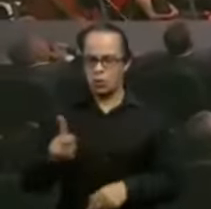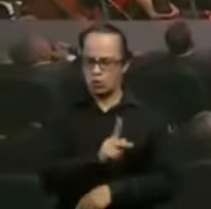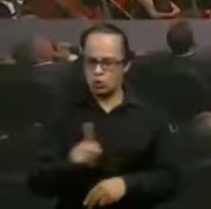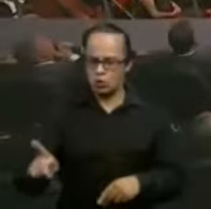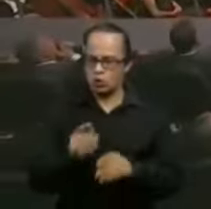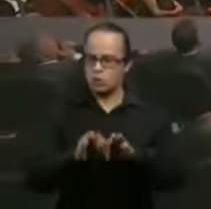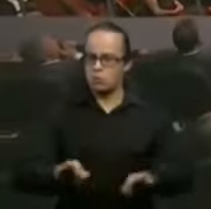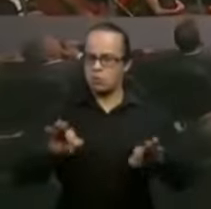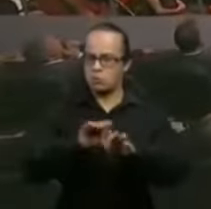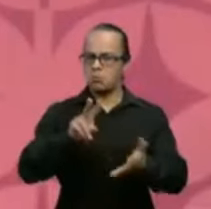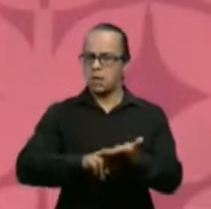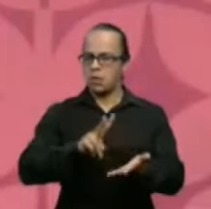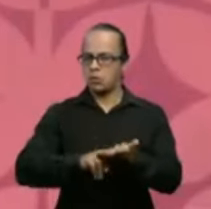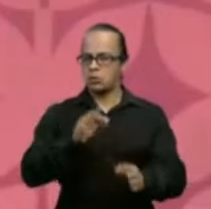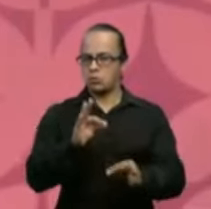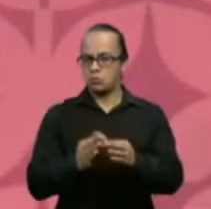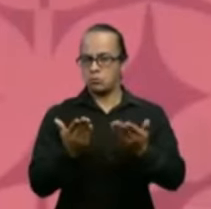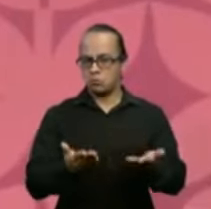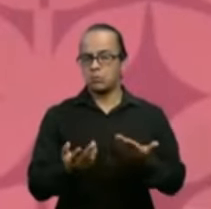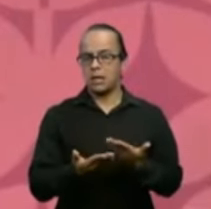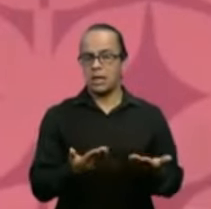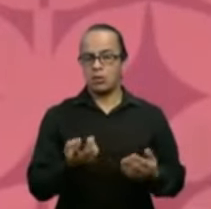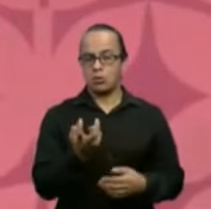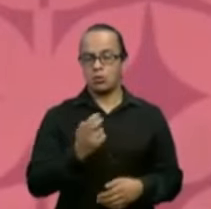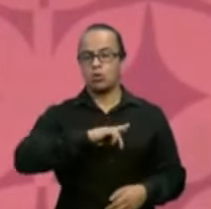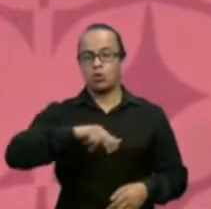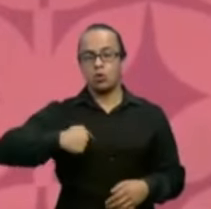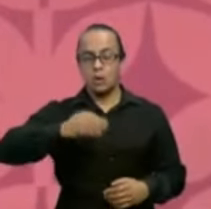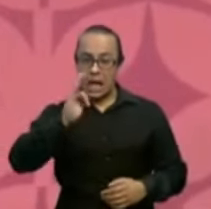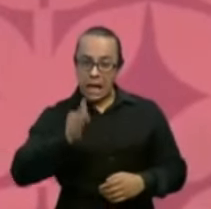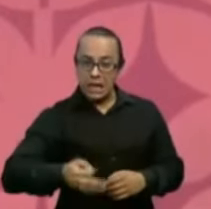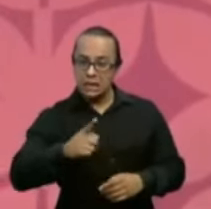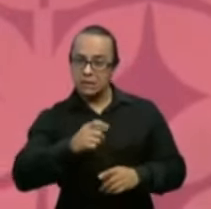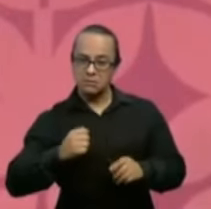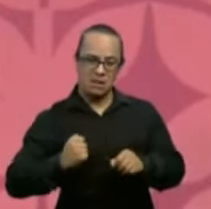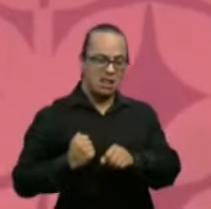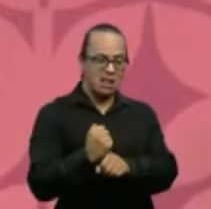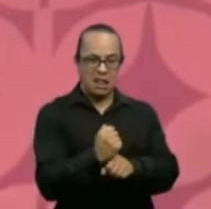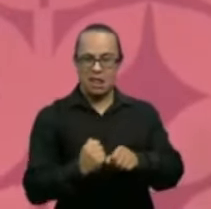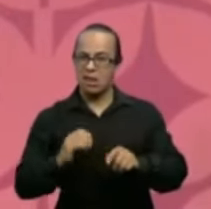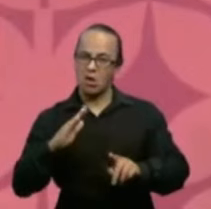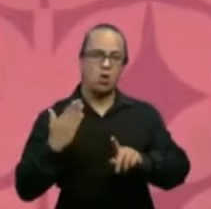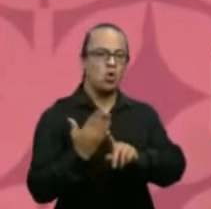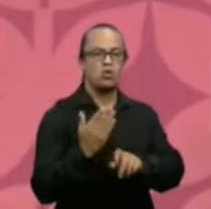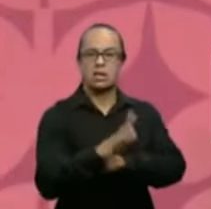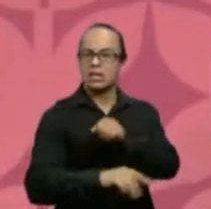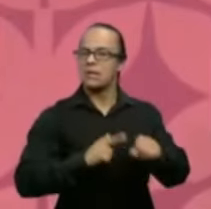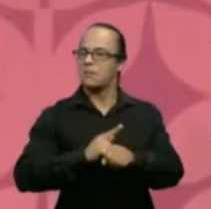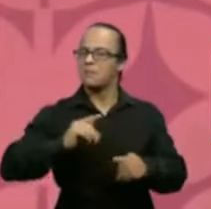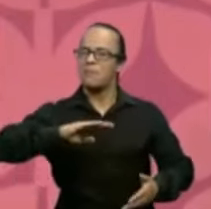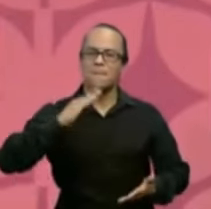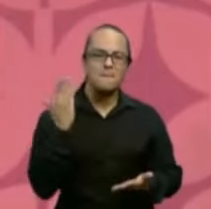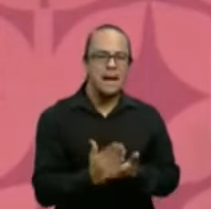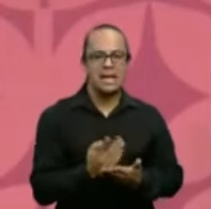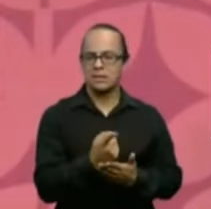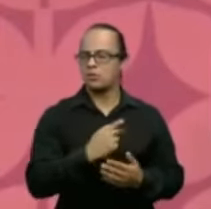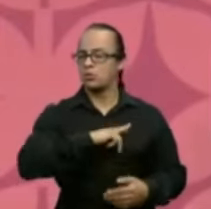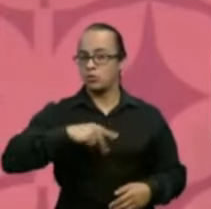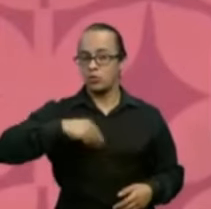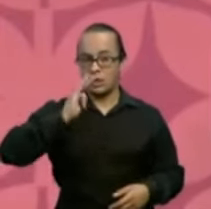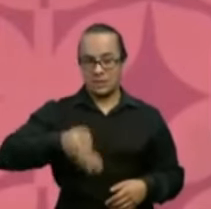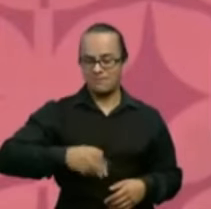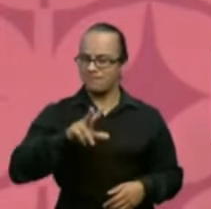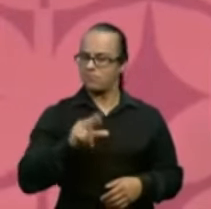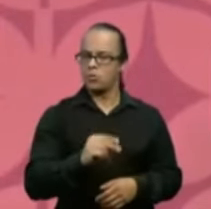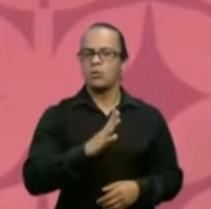para nuestro planeta. No toleraremos hechos de crueldad y maltrato hacia ellos. Generaremos la